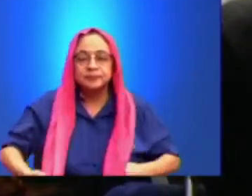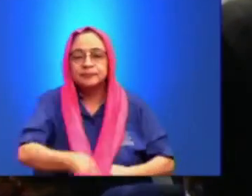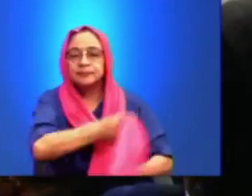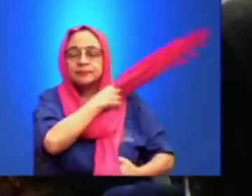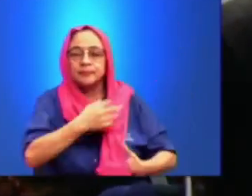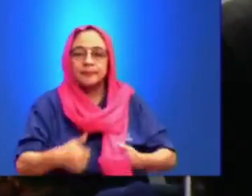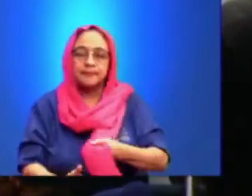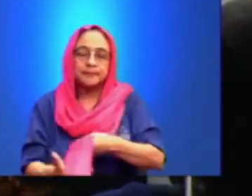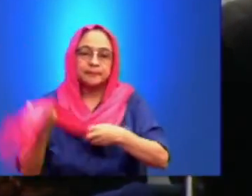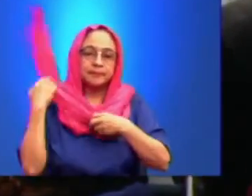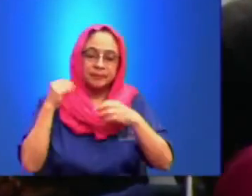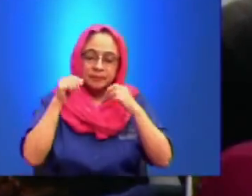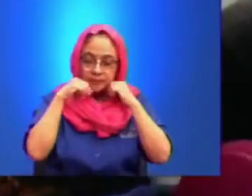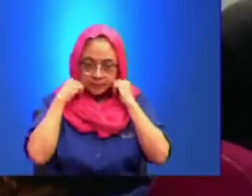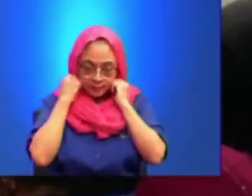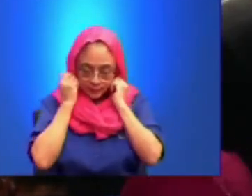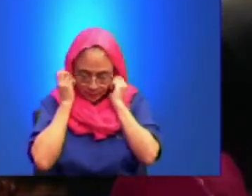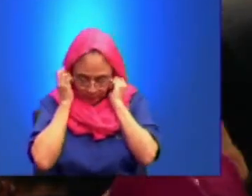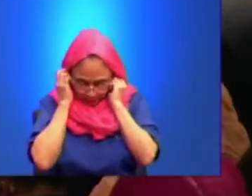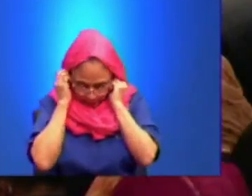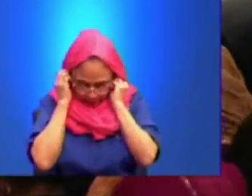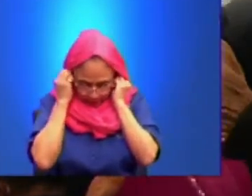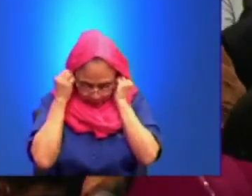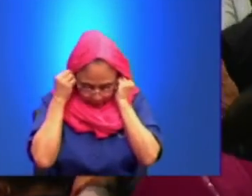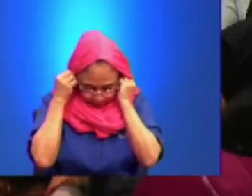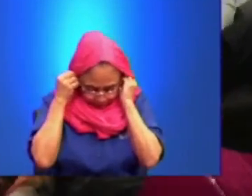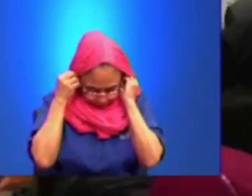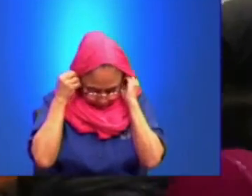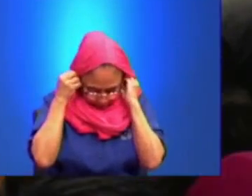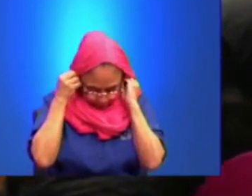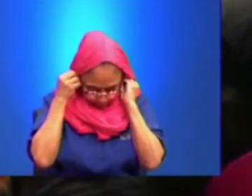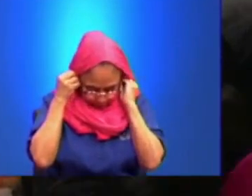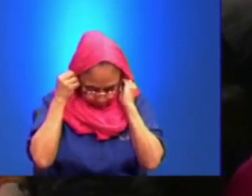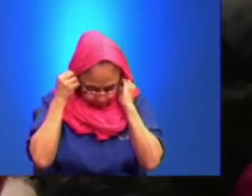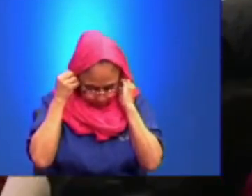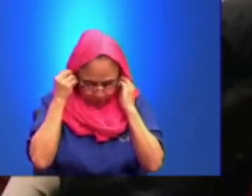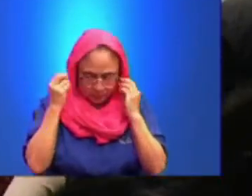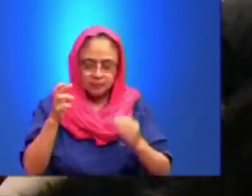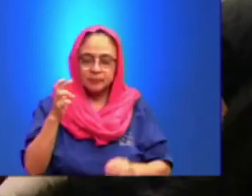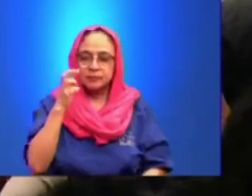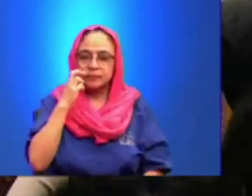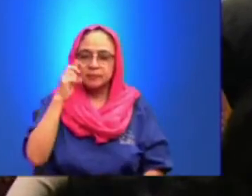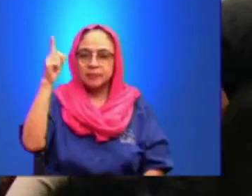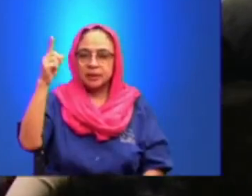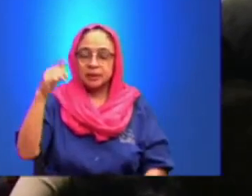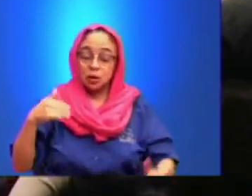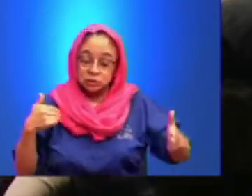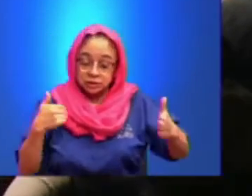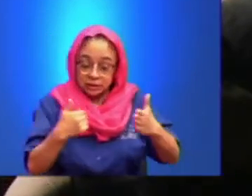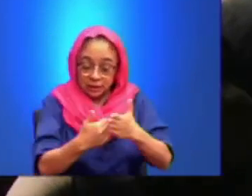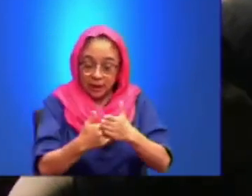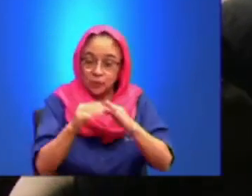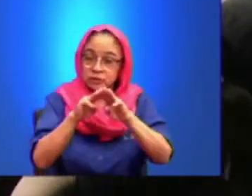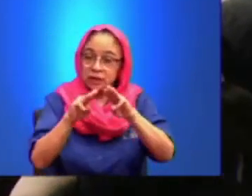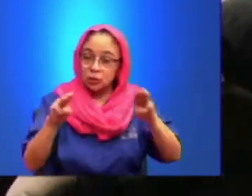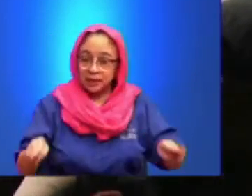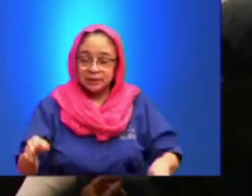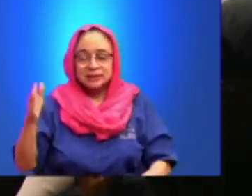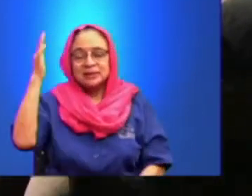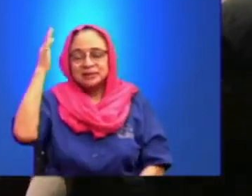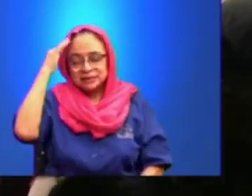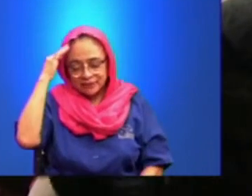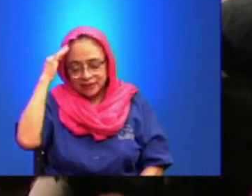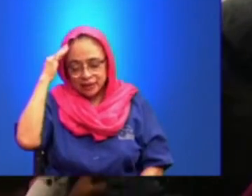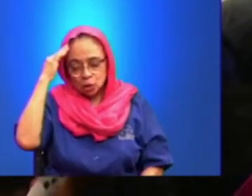hoy a tu mesa sabiendo la profunda necesidad que existe en nuestro corazón y